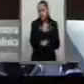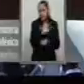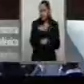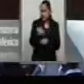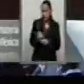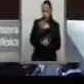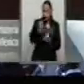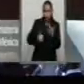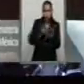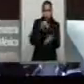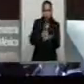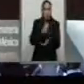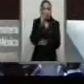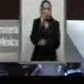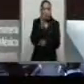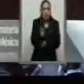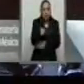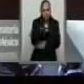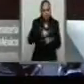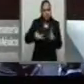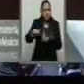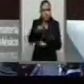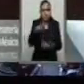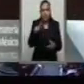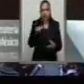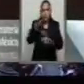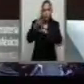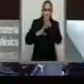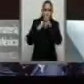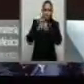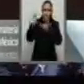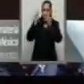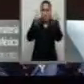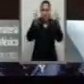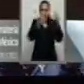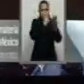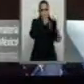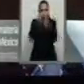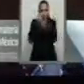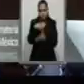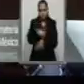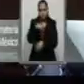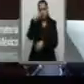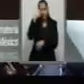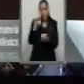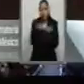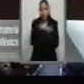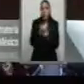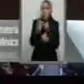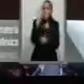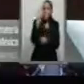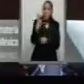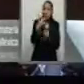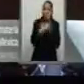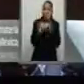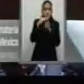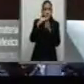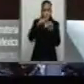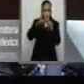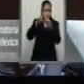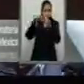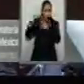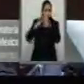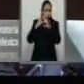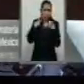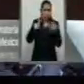parte de la zona metropolitana más grande del mundo. Más de 4 millones de ciudadanos de otras entidades viajan diariamente a